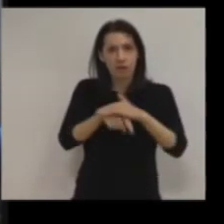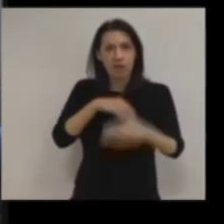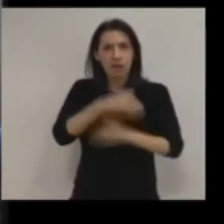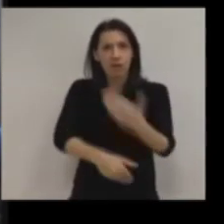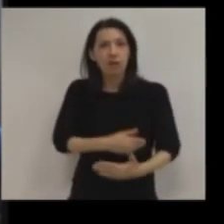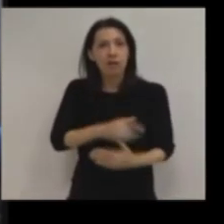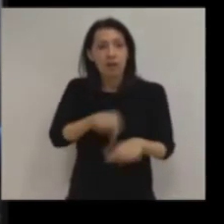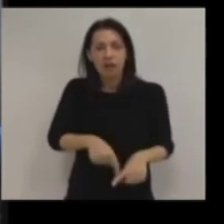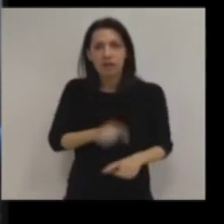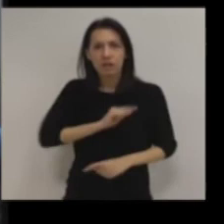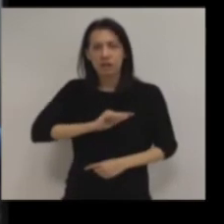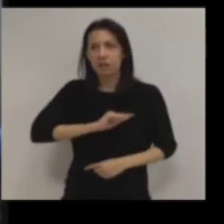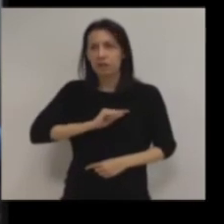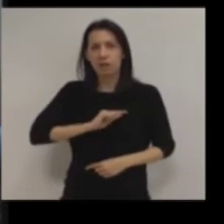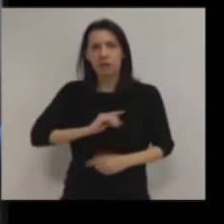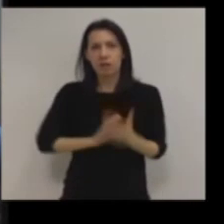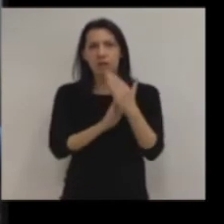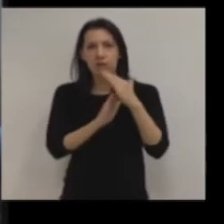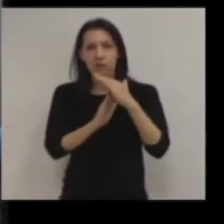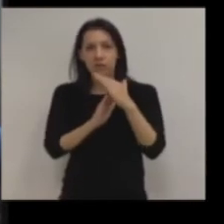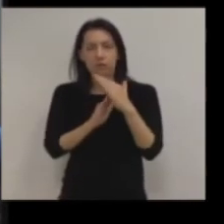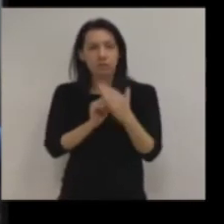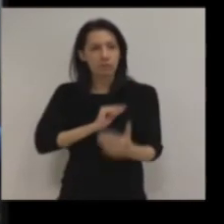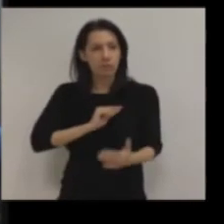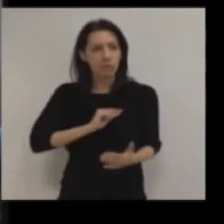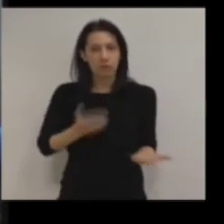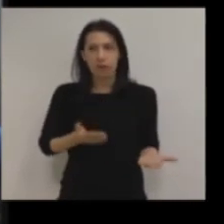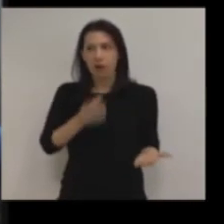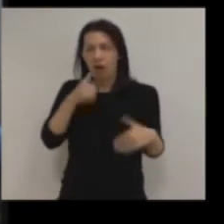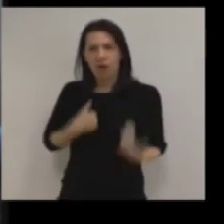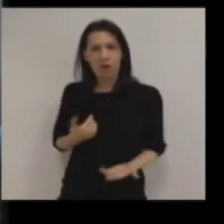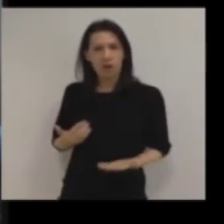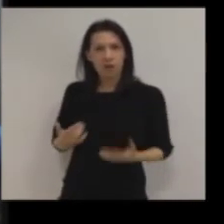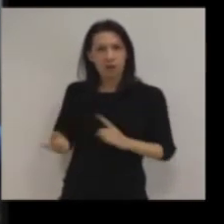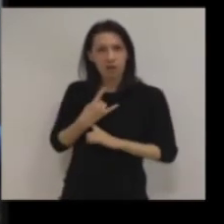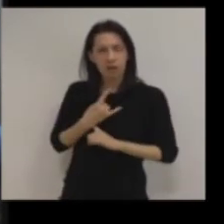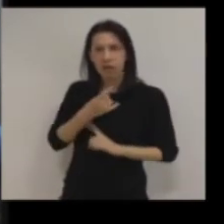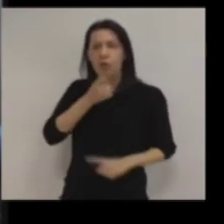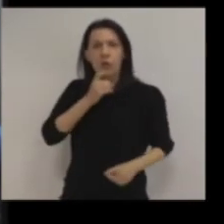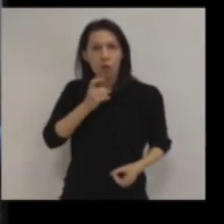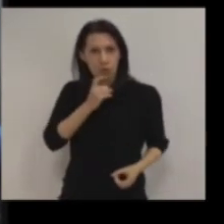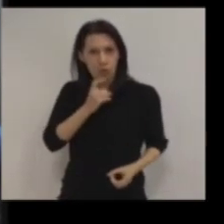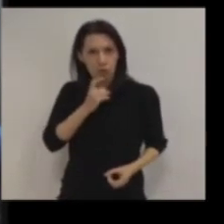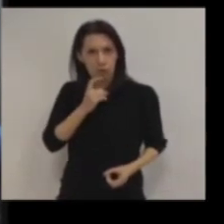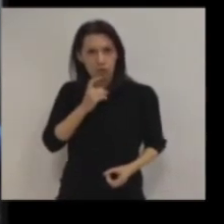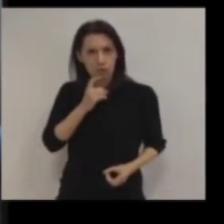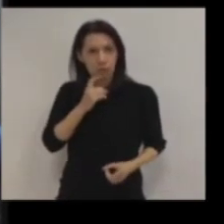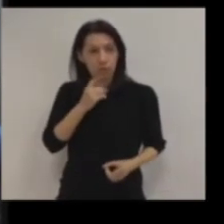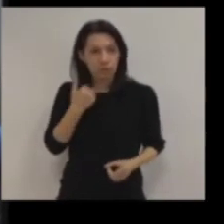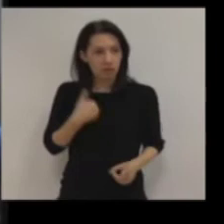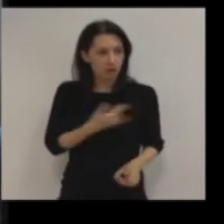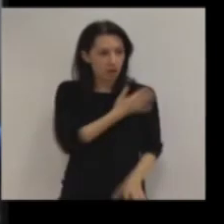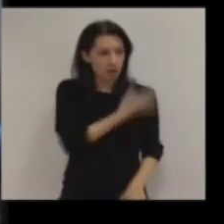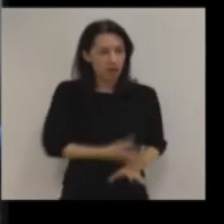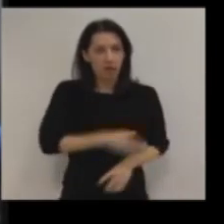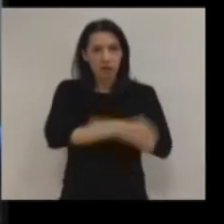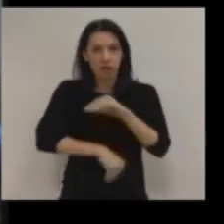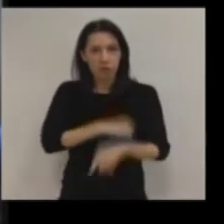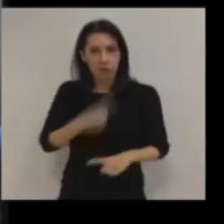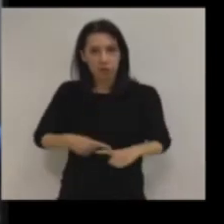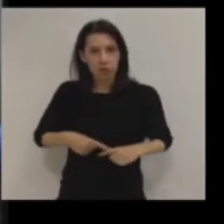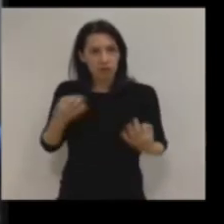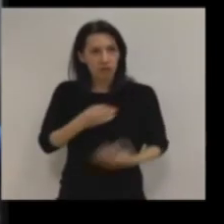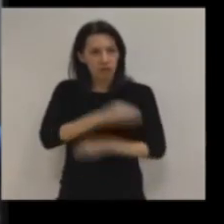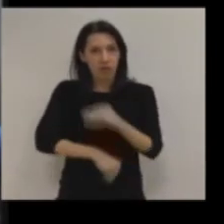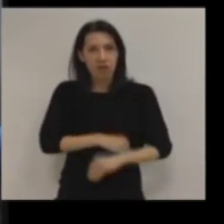que, o sea, la sensación que tú tienes es, me están tomando el pelo. O sea, porque he hecho lo que tenía que hacer, he